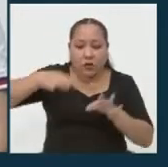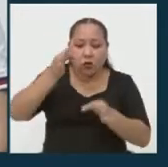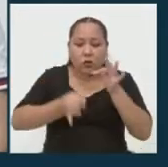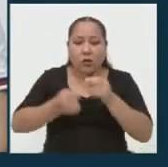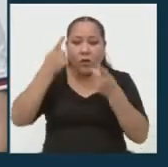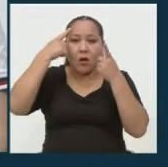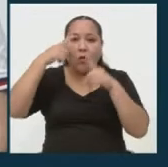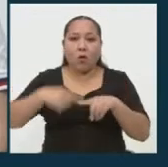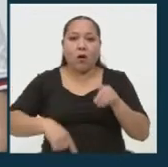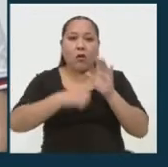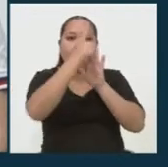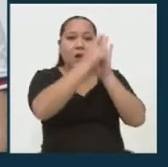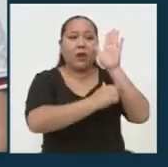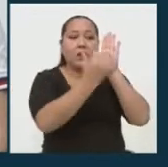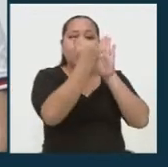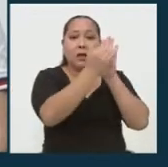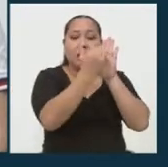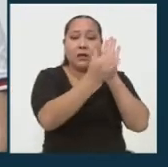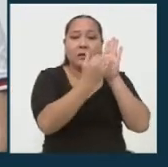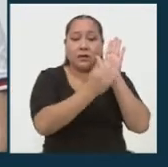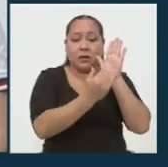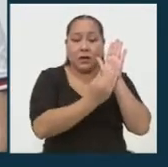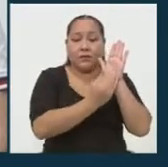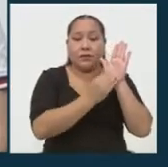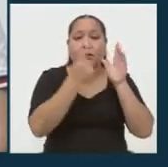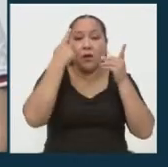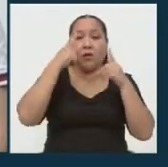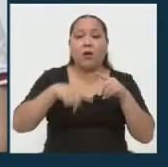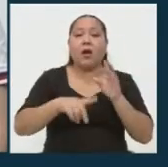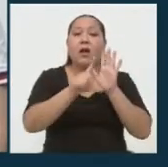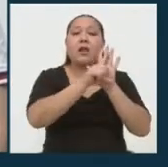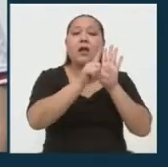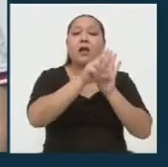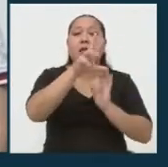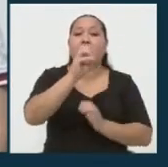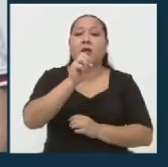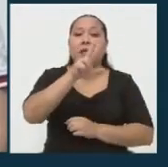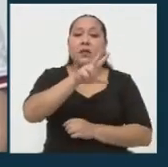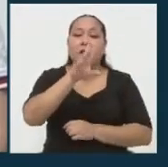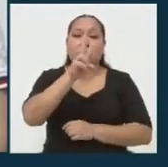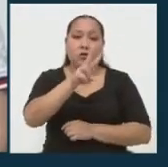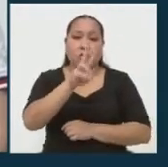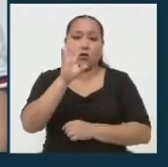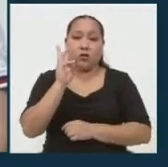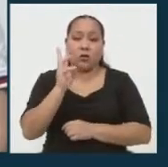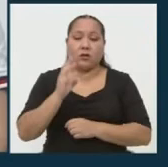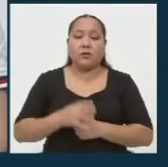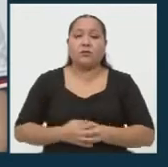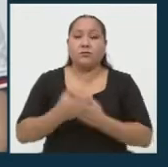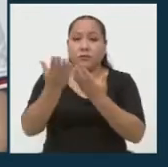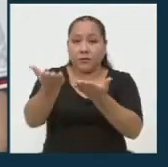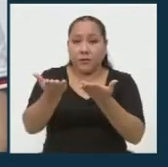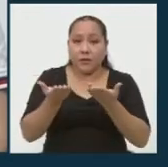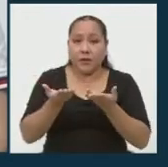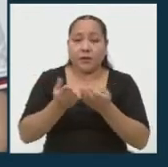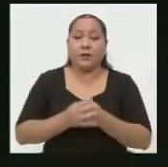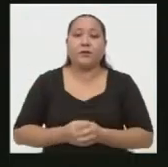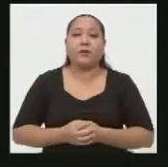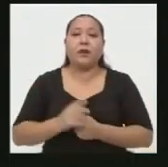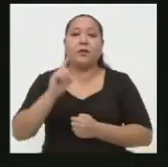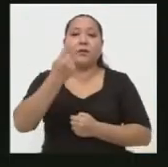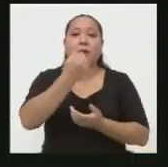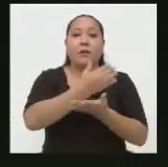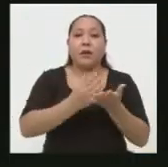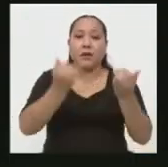reglamento de inscripción de fórmulas y listas de candidatos, conforme a lo dispuesto en la Ley 3326. Bienvenidos. Nuestro